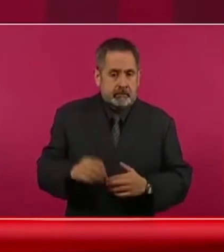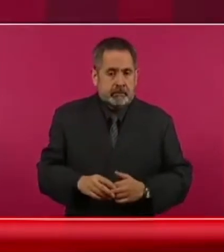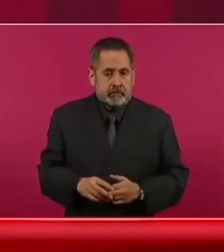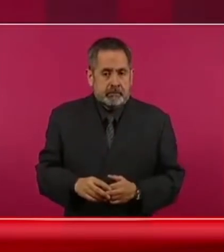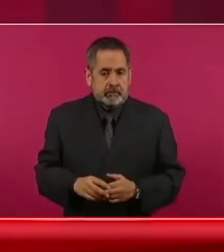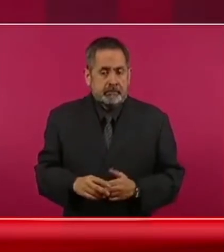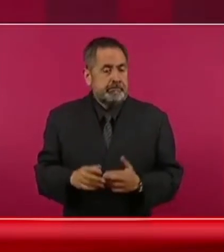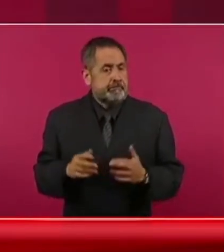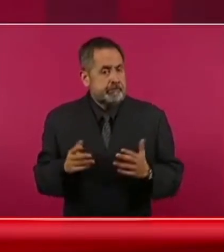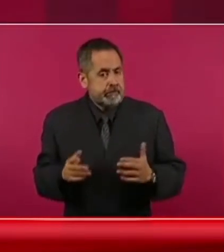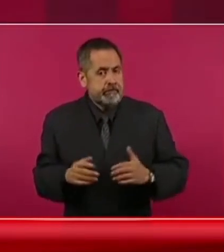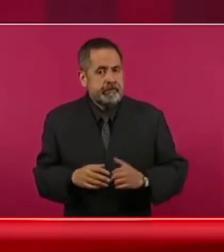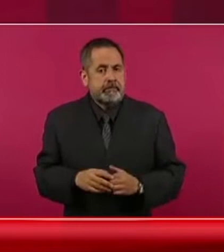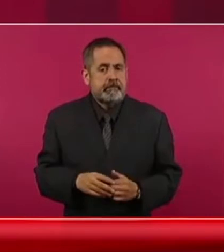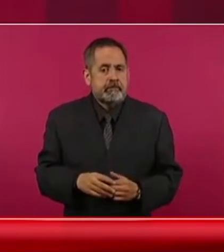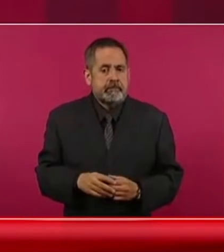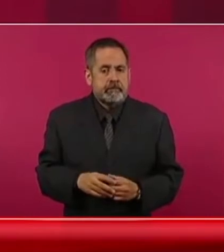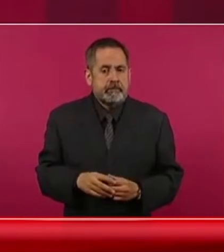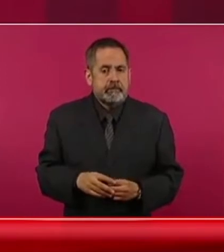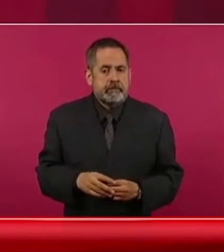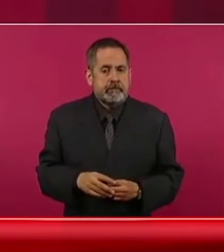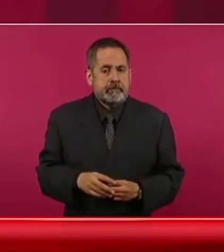de acuerdo